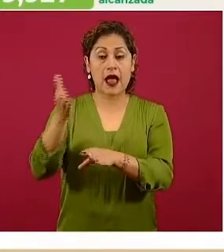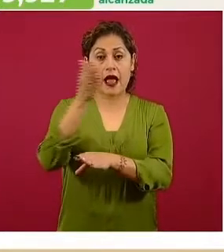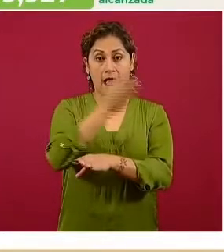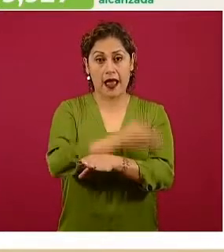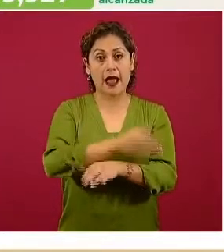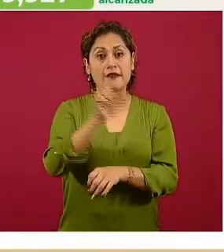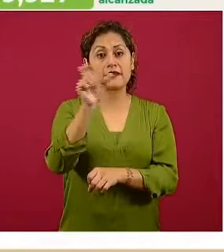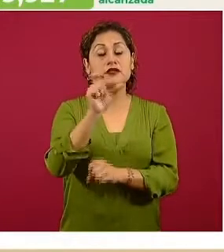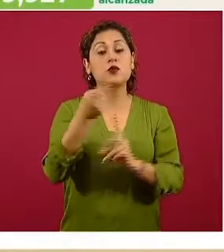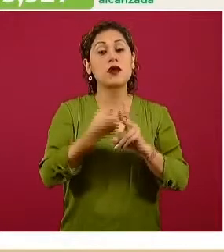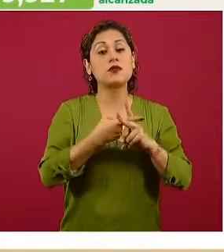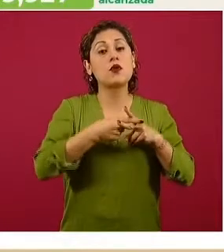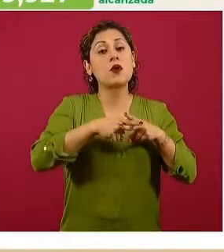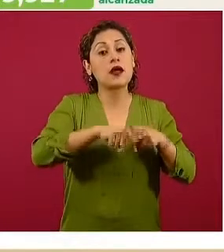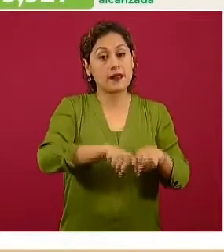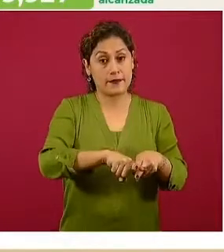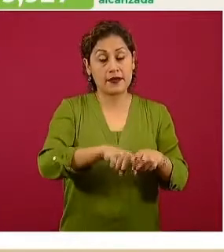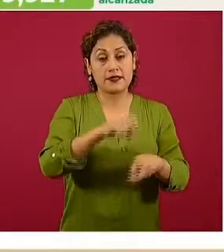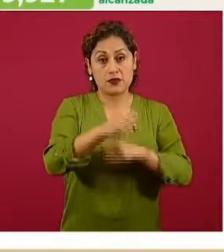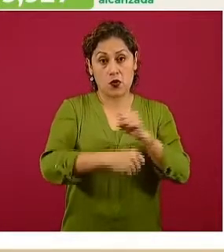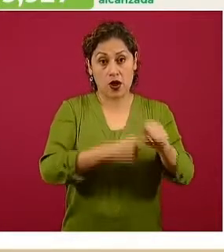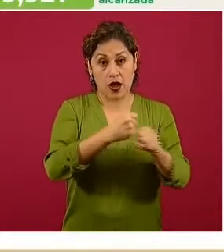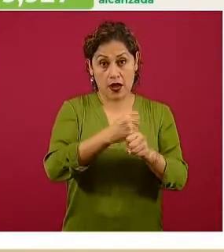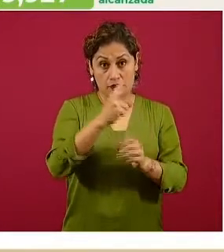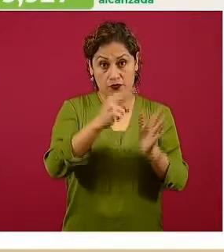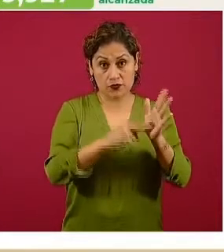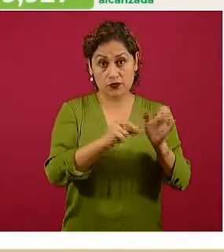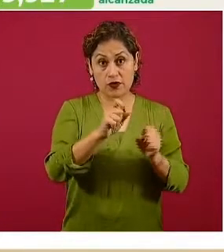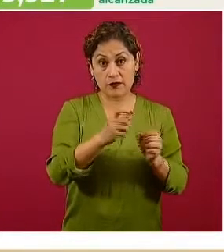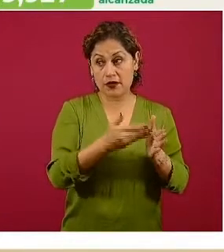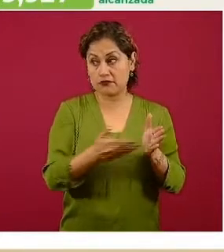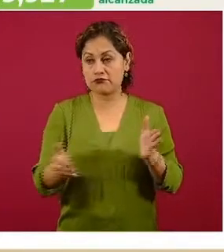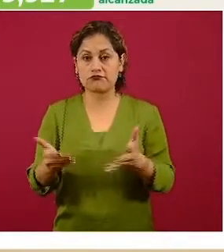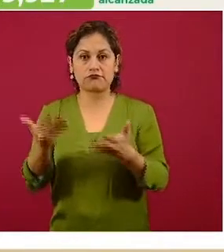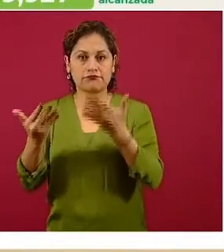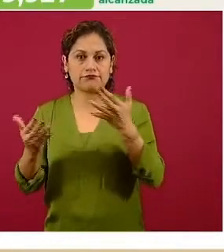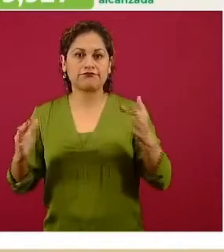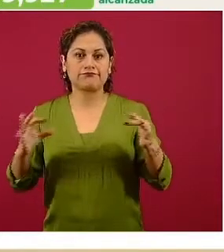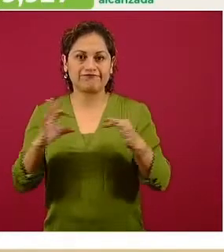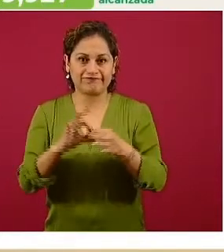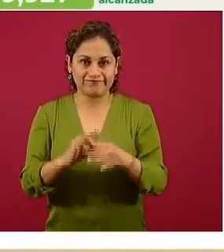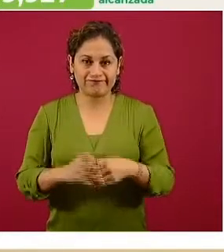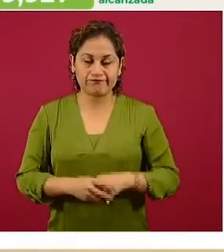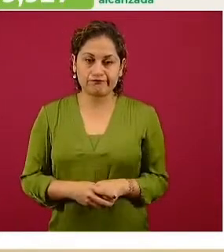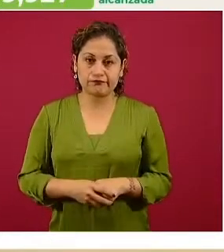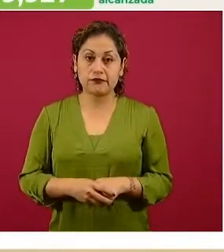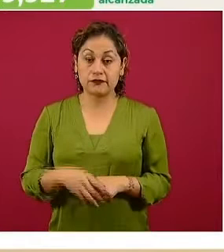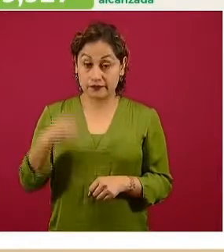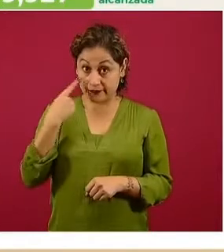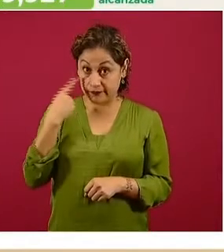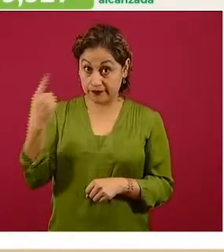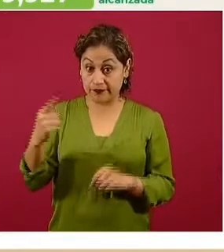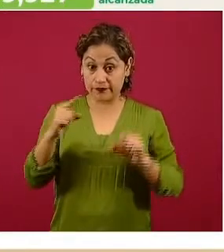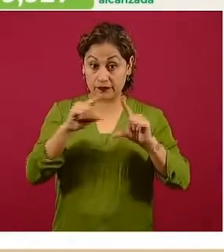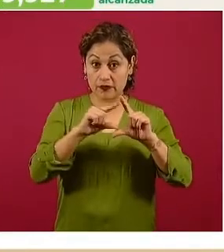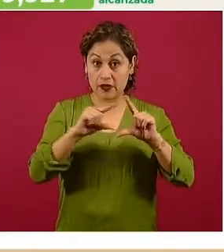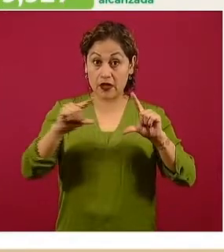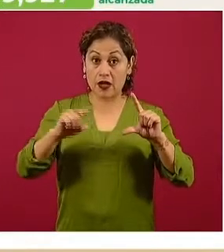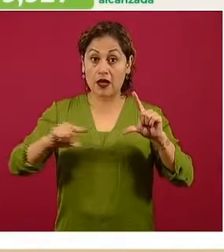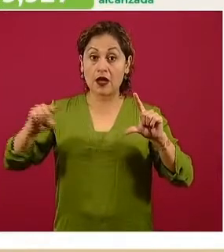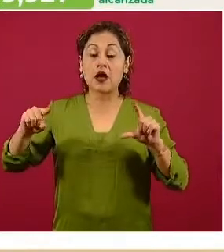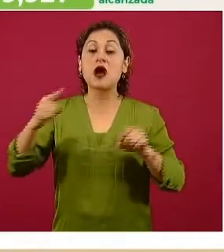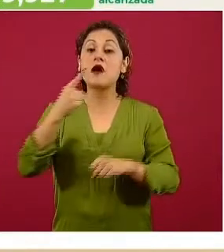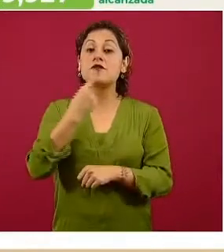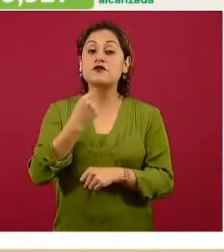a mediados de año. Y como podemos ver en la línea de color rojo en comparación a la línea